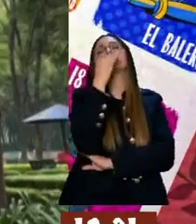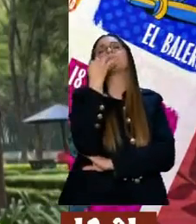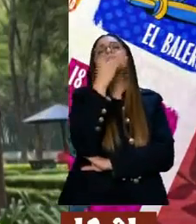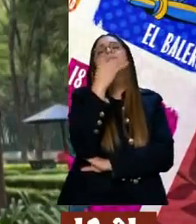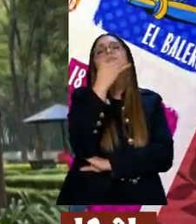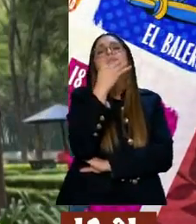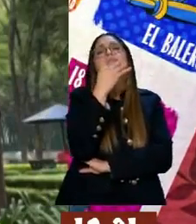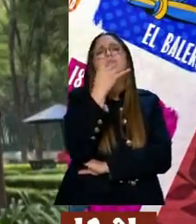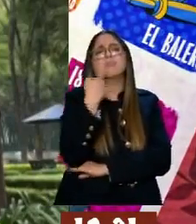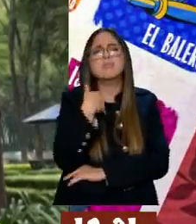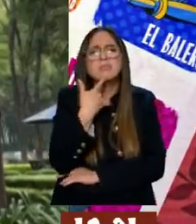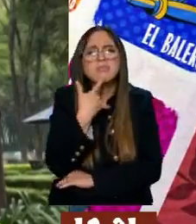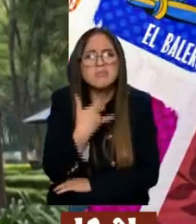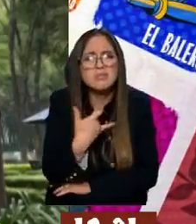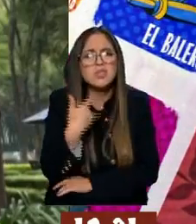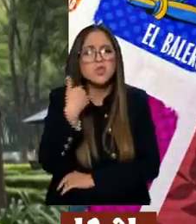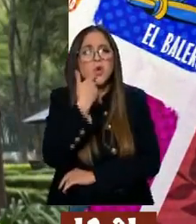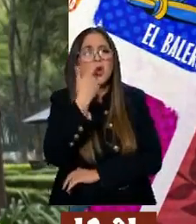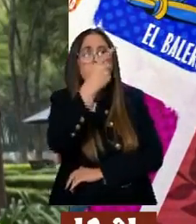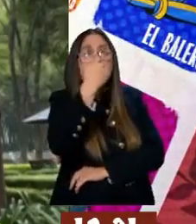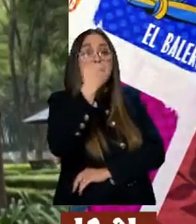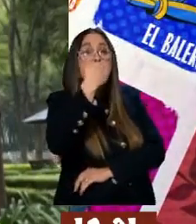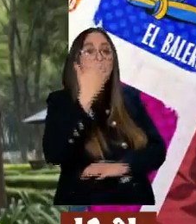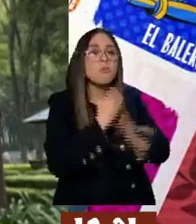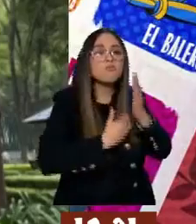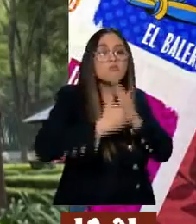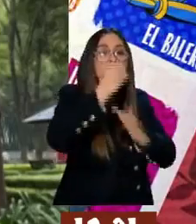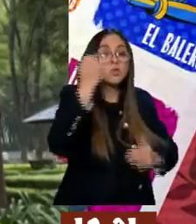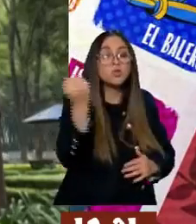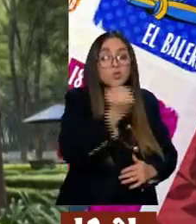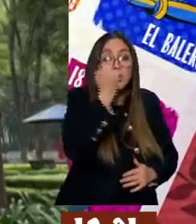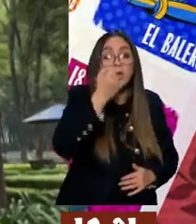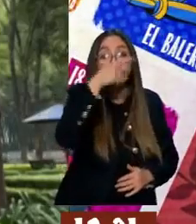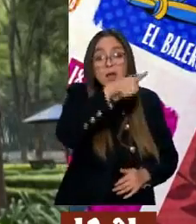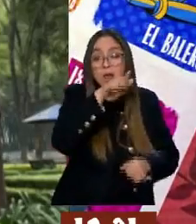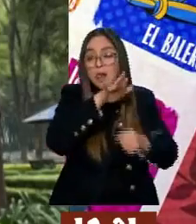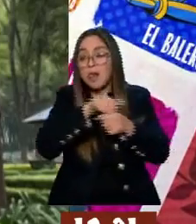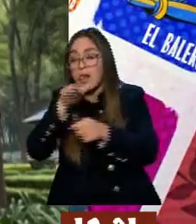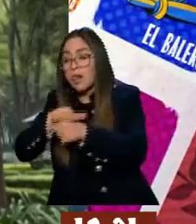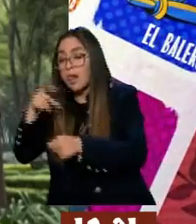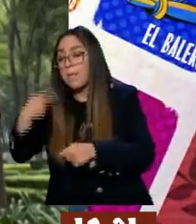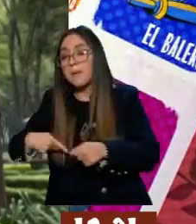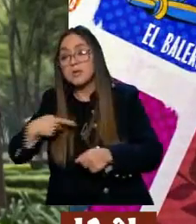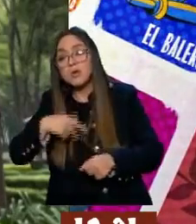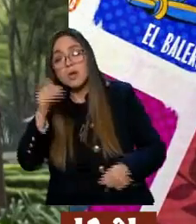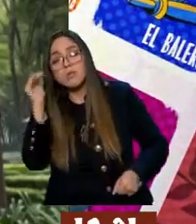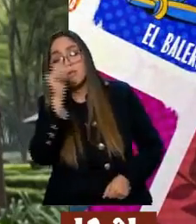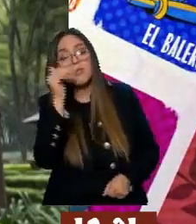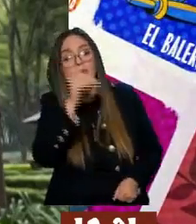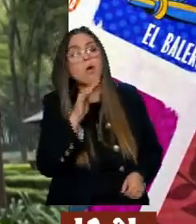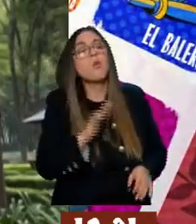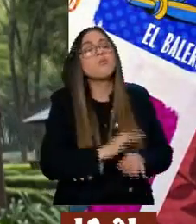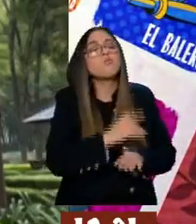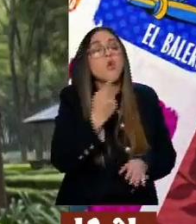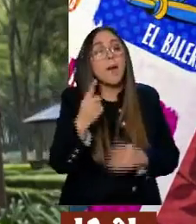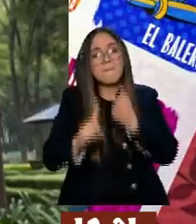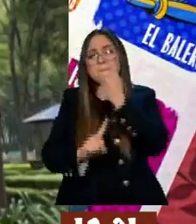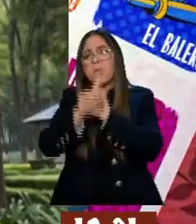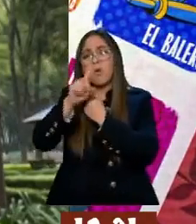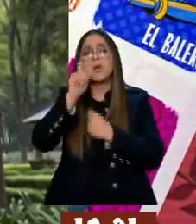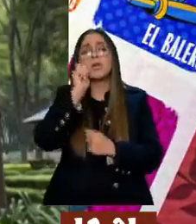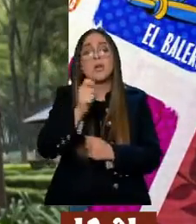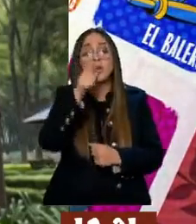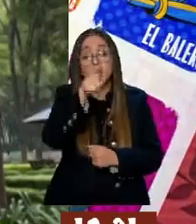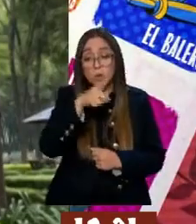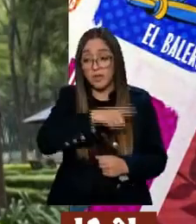Si quieres que le vaya bien, por ejemplo, a este tipo que está acusado de acoso, te das cuenta que es una muy mala persona, ¿por qué? Porque entras en conflicto, tú no quieres desearle el